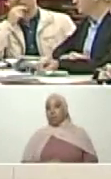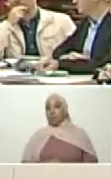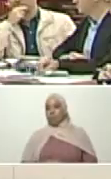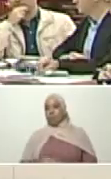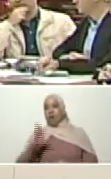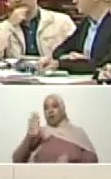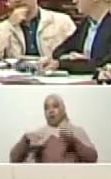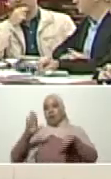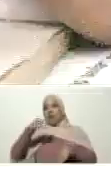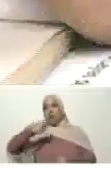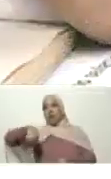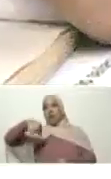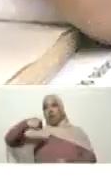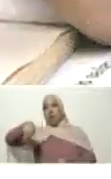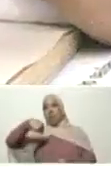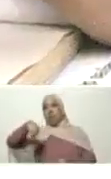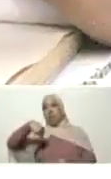15 de noviembre.